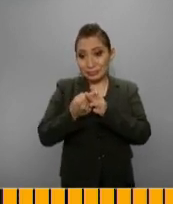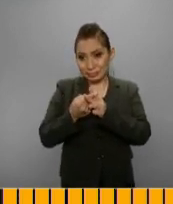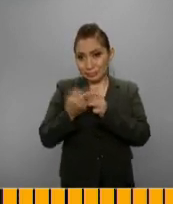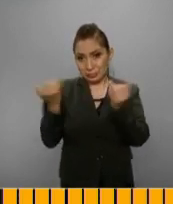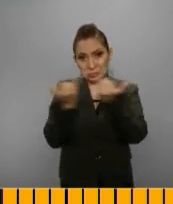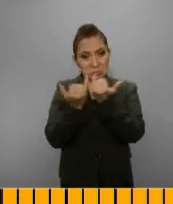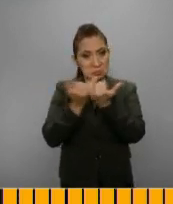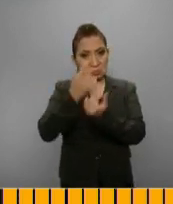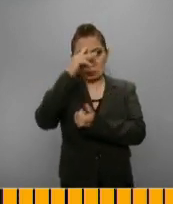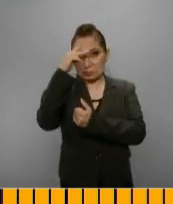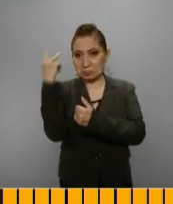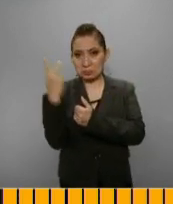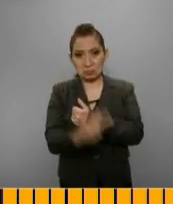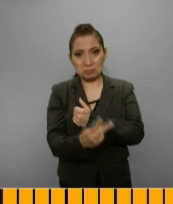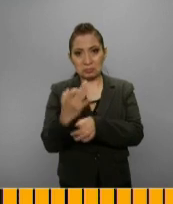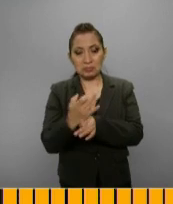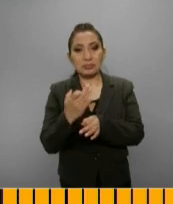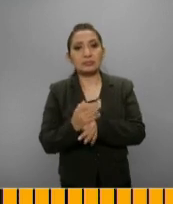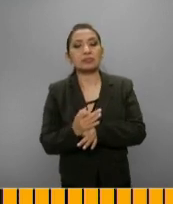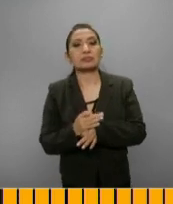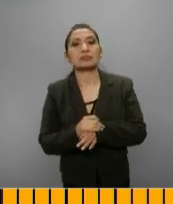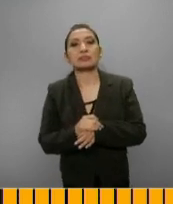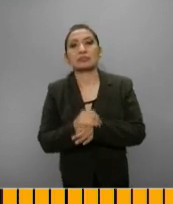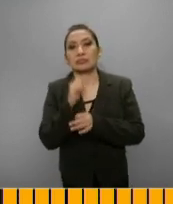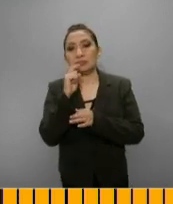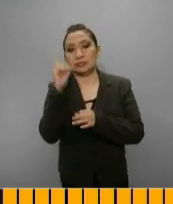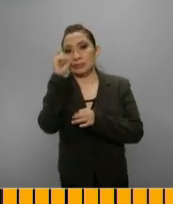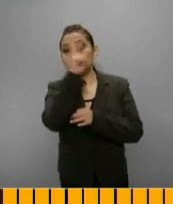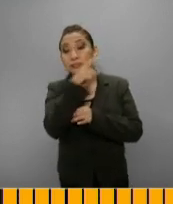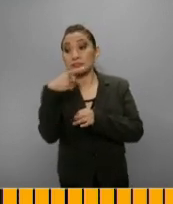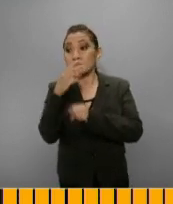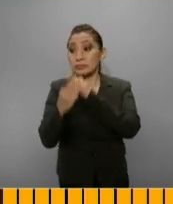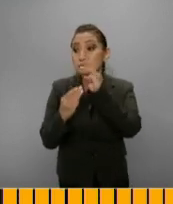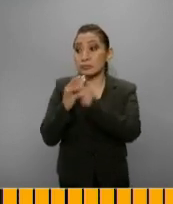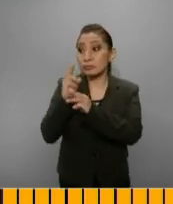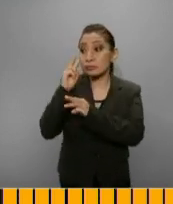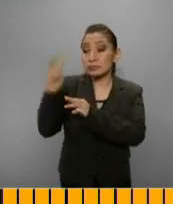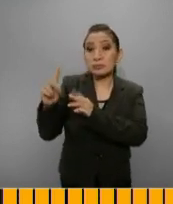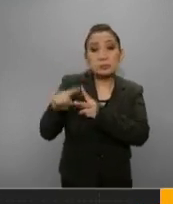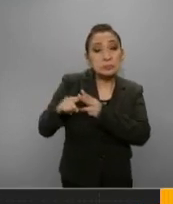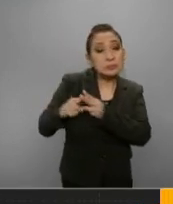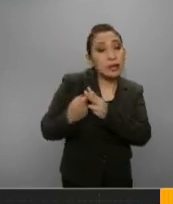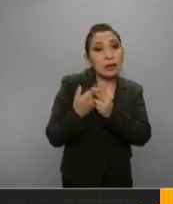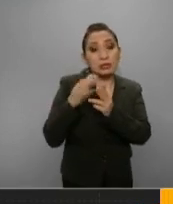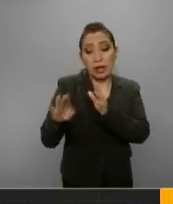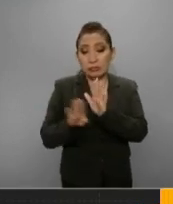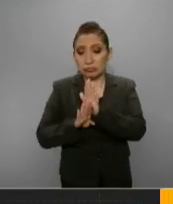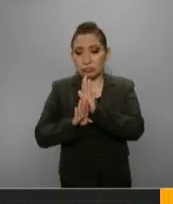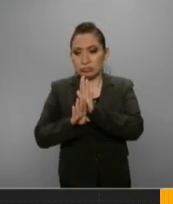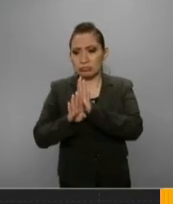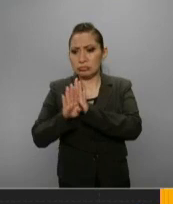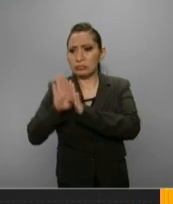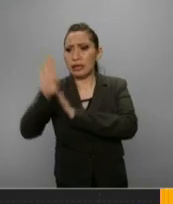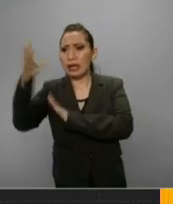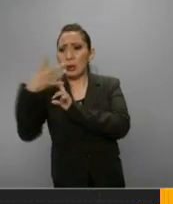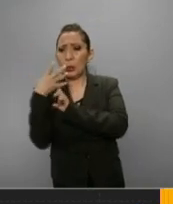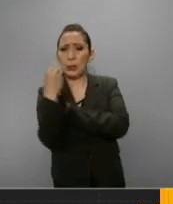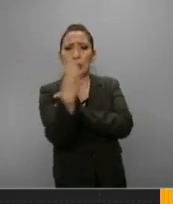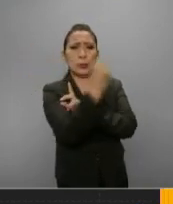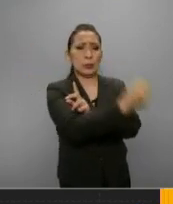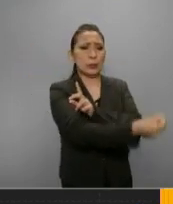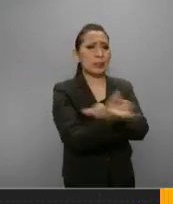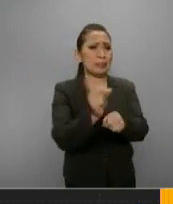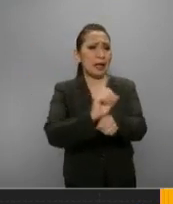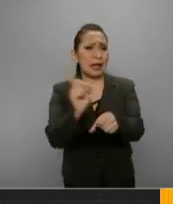en este momento también tan duro, pero en el mundo estamos entrando en un momento de